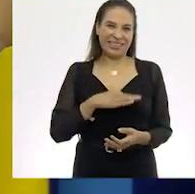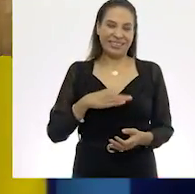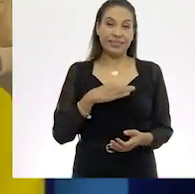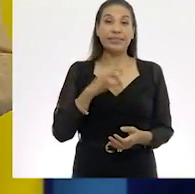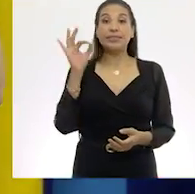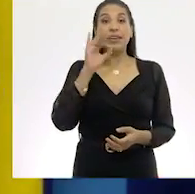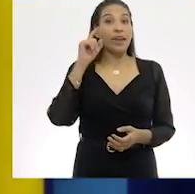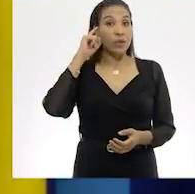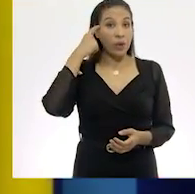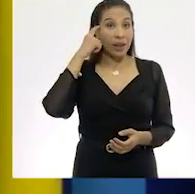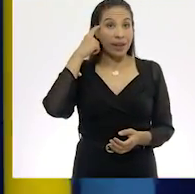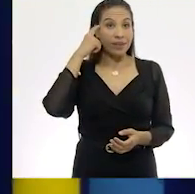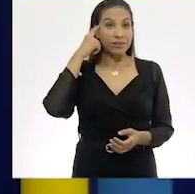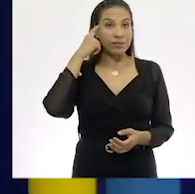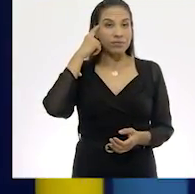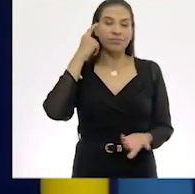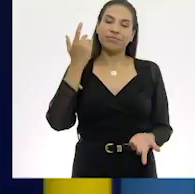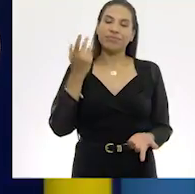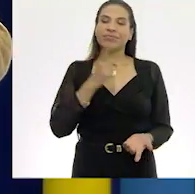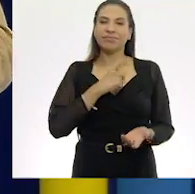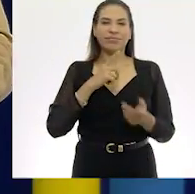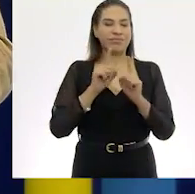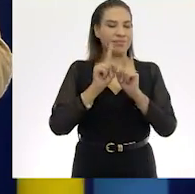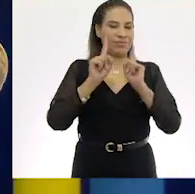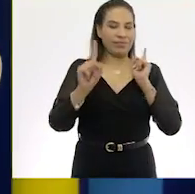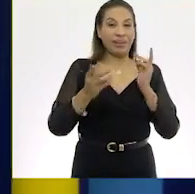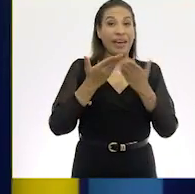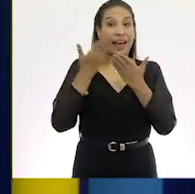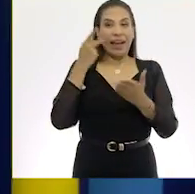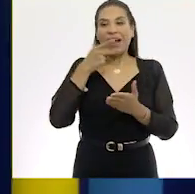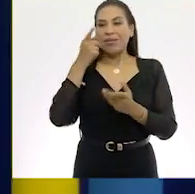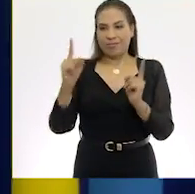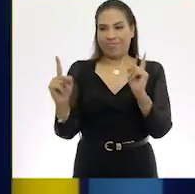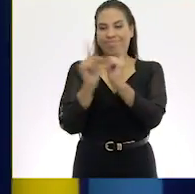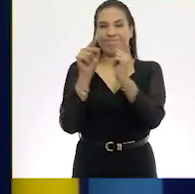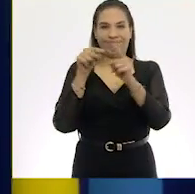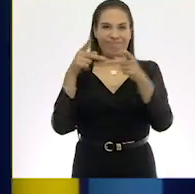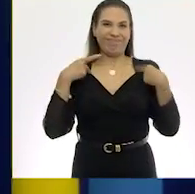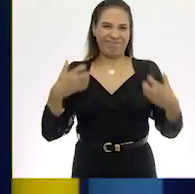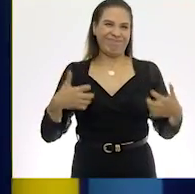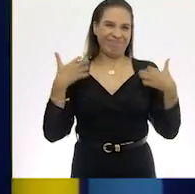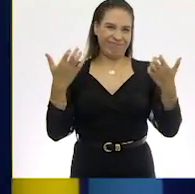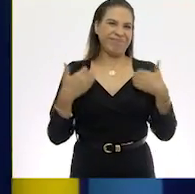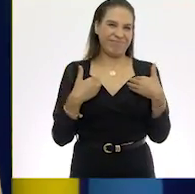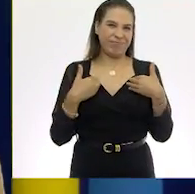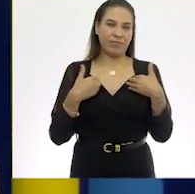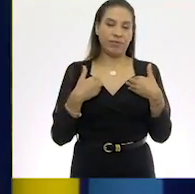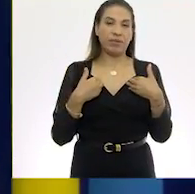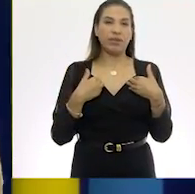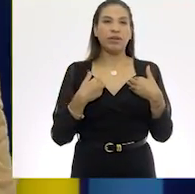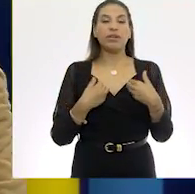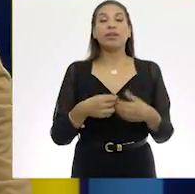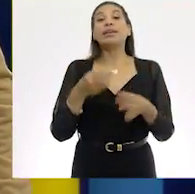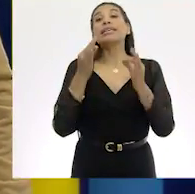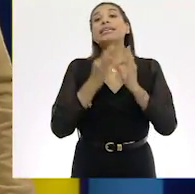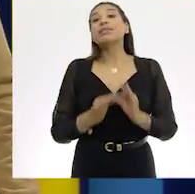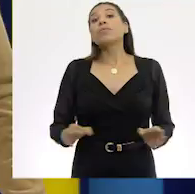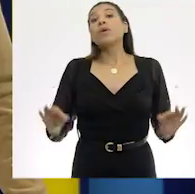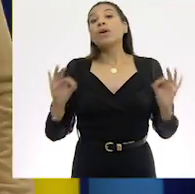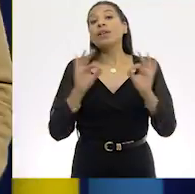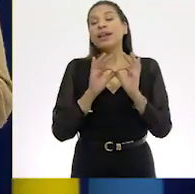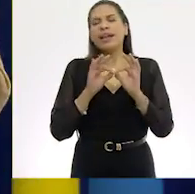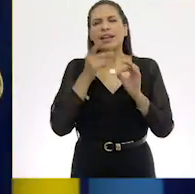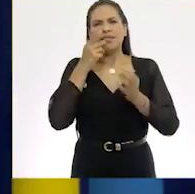Si estamos enojados, debemos alejarnos antes de hablar con la persona que provocó esa molestia. Es